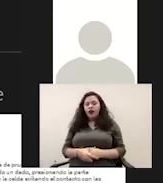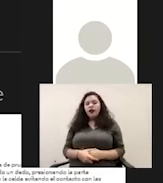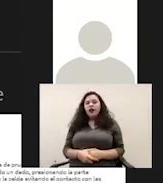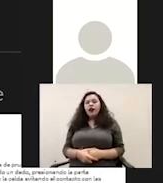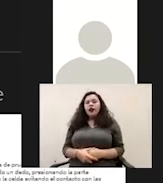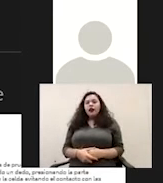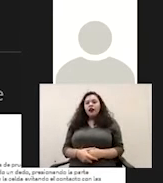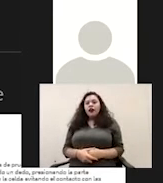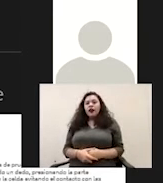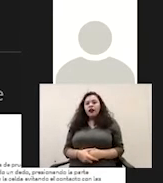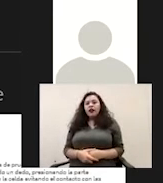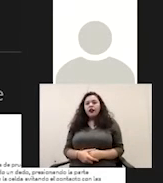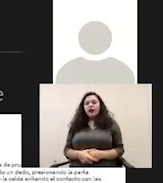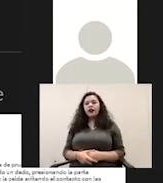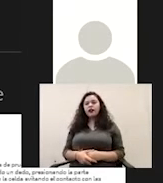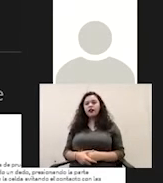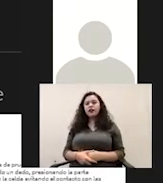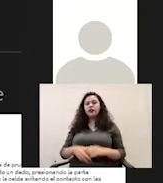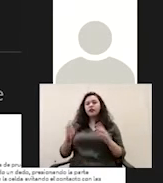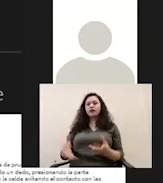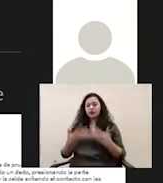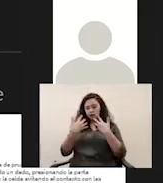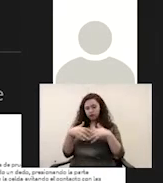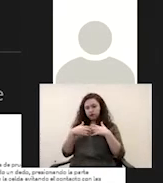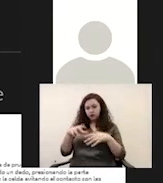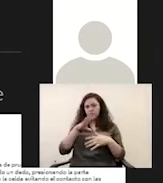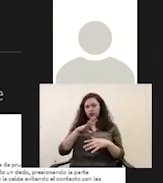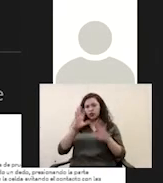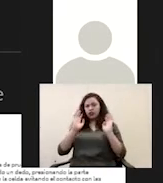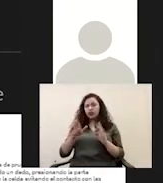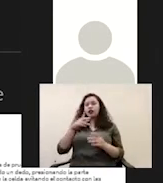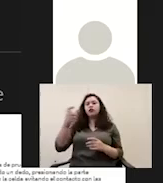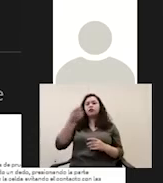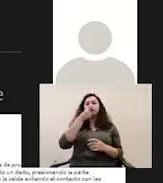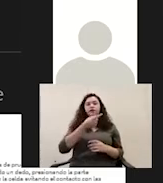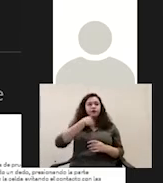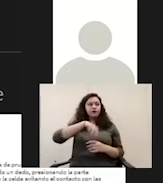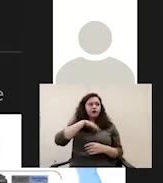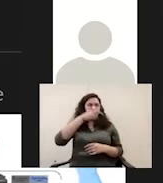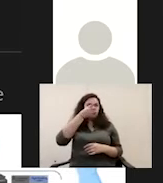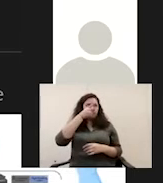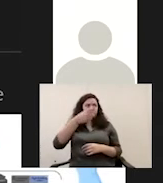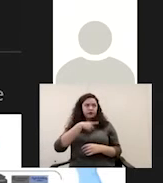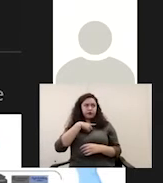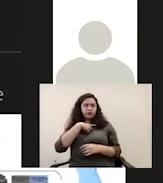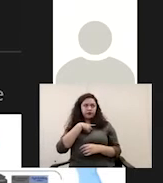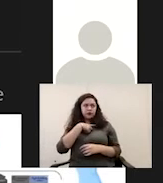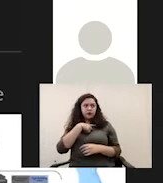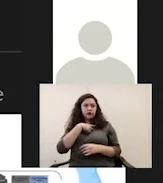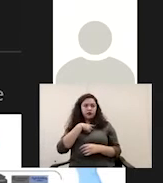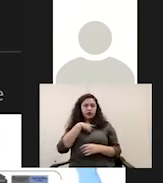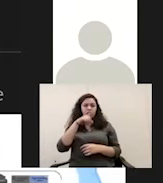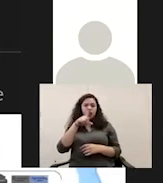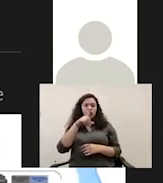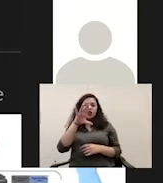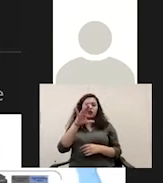el aparato ya cuenta con una pastilla que nos va a indicar la cantidad de cloro. Se